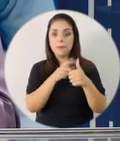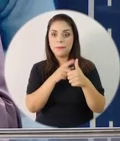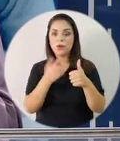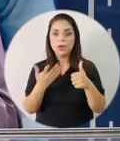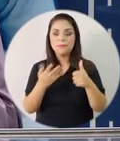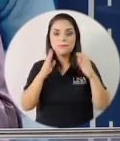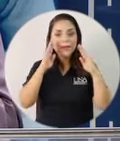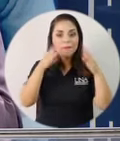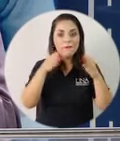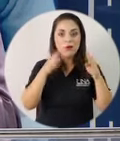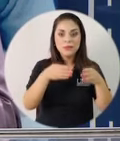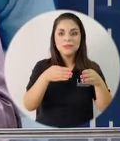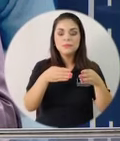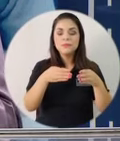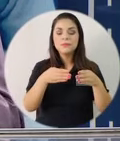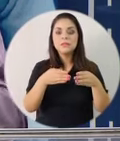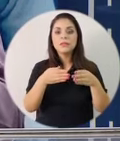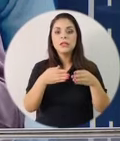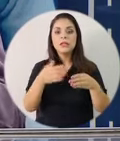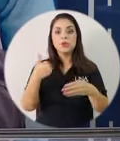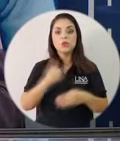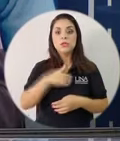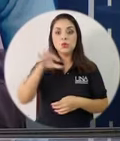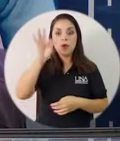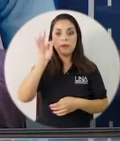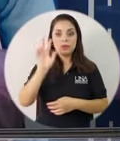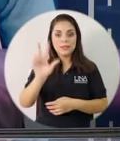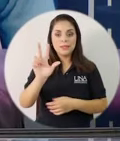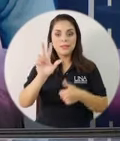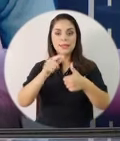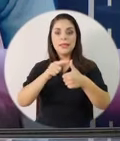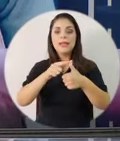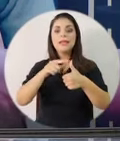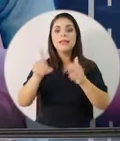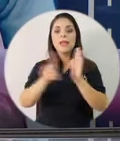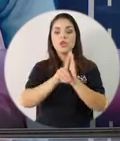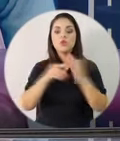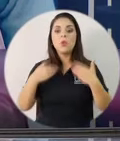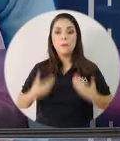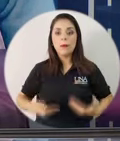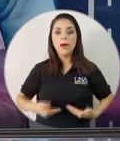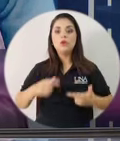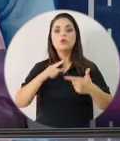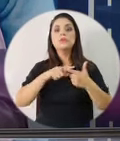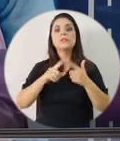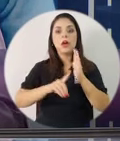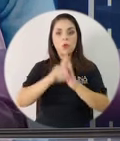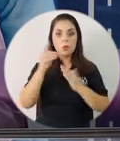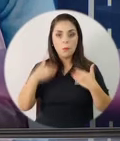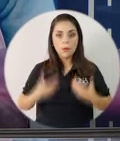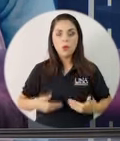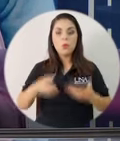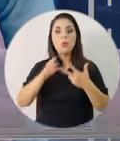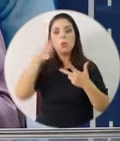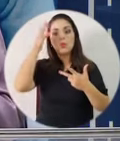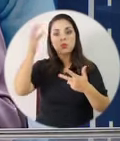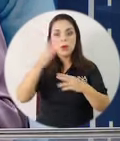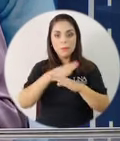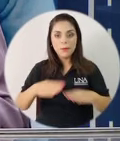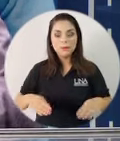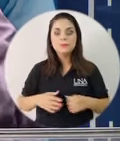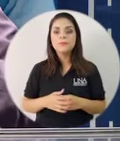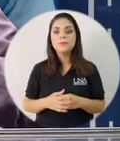el primero tiene que ver con los enfoques, particularmente hemos elegido 3, derechos humanos, desarrollo humano integral y cultura de paz. Lo segundo